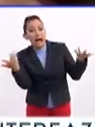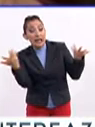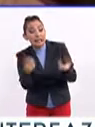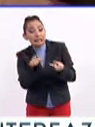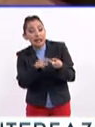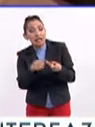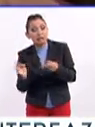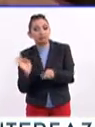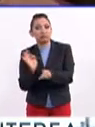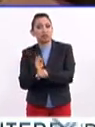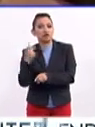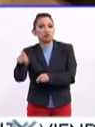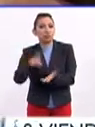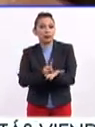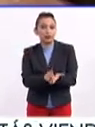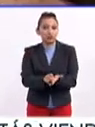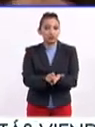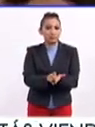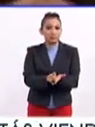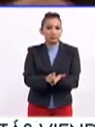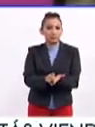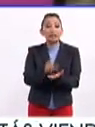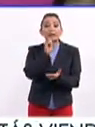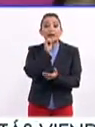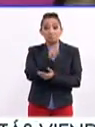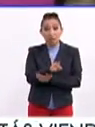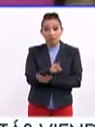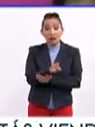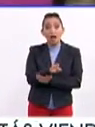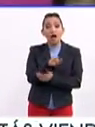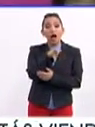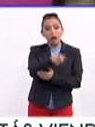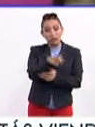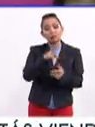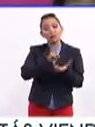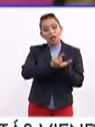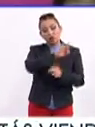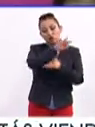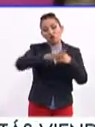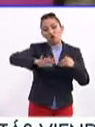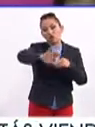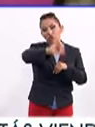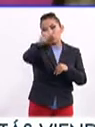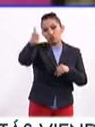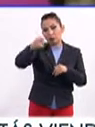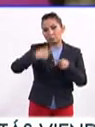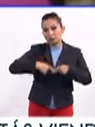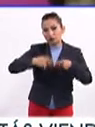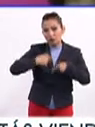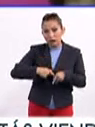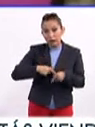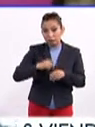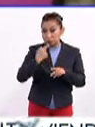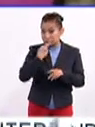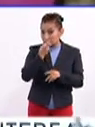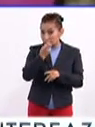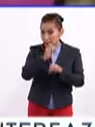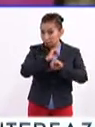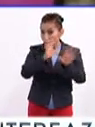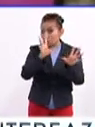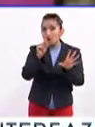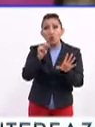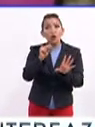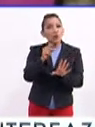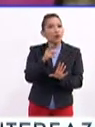ejercer y defender sus derechos, así como también los derechos de todos los demás. Y aclaro, no